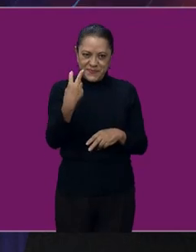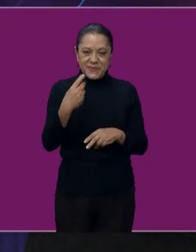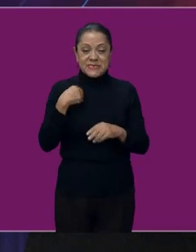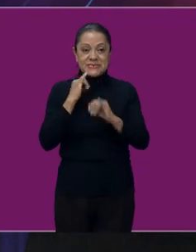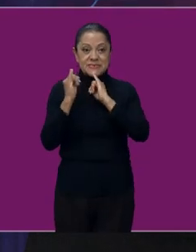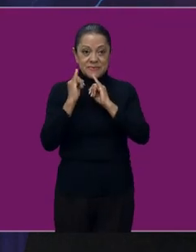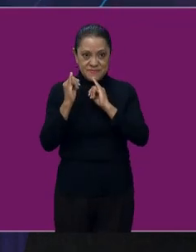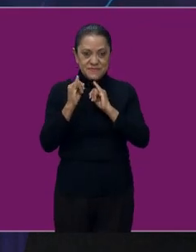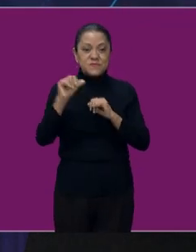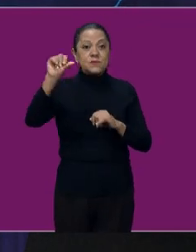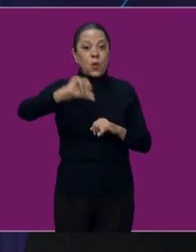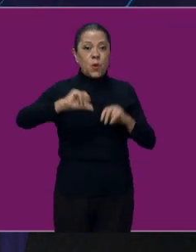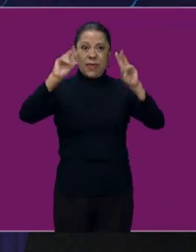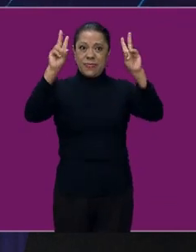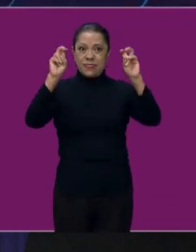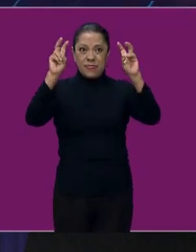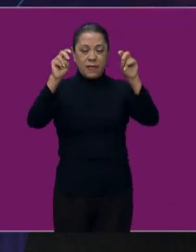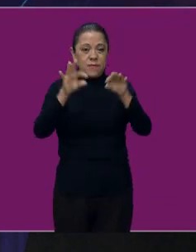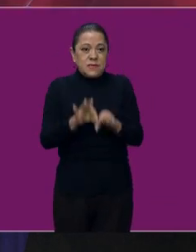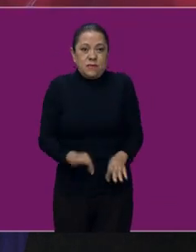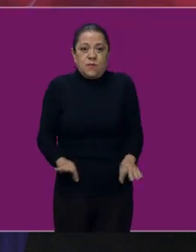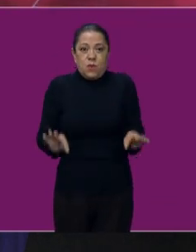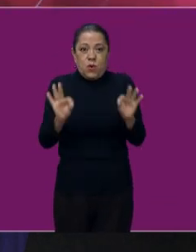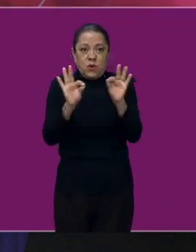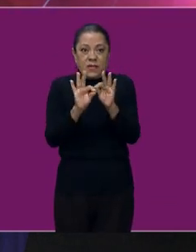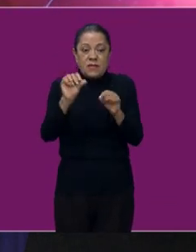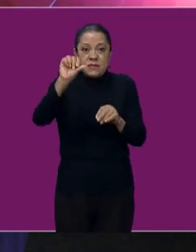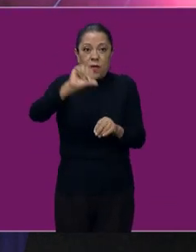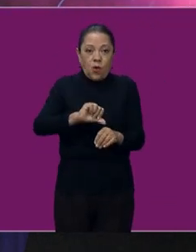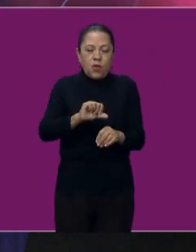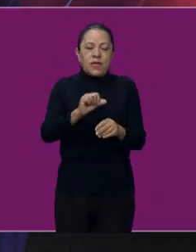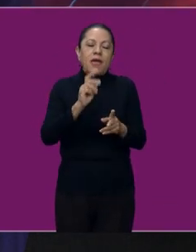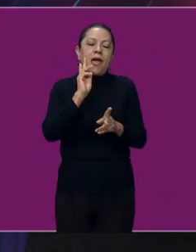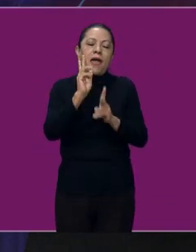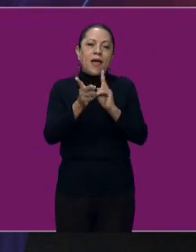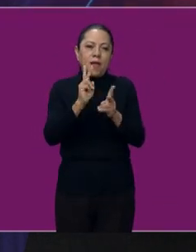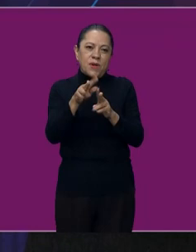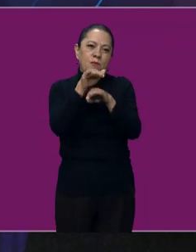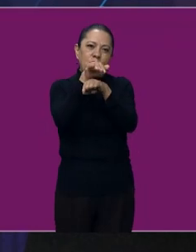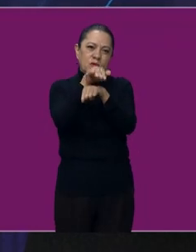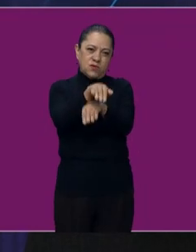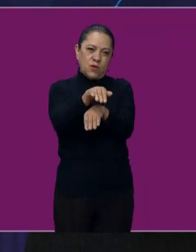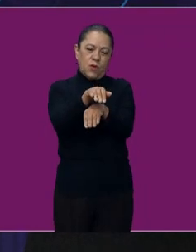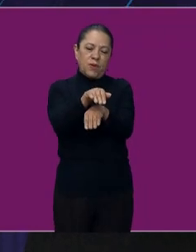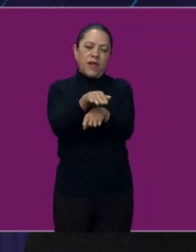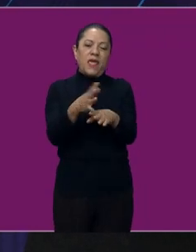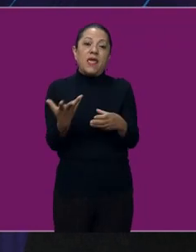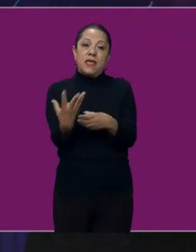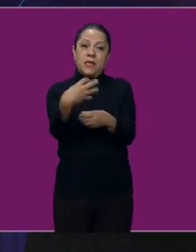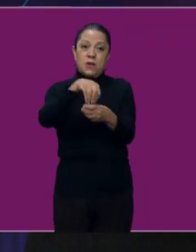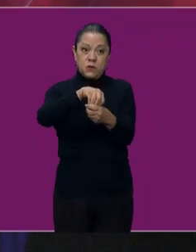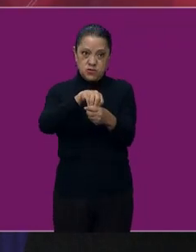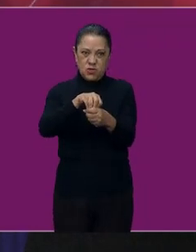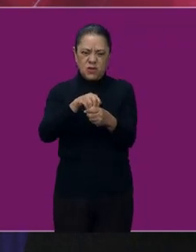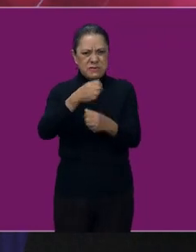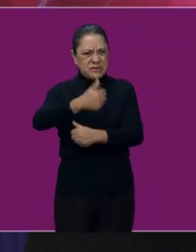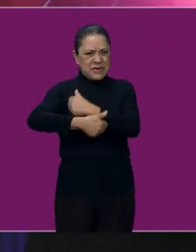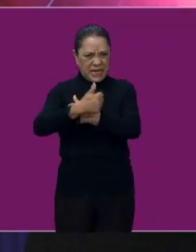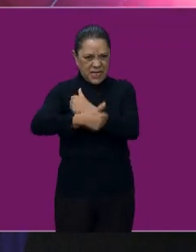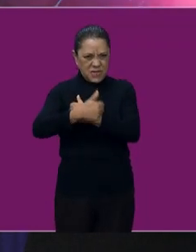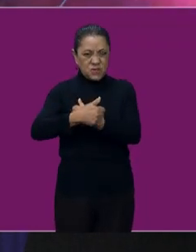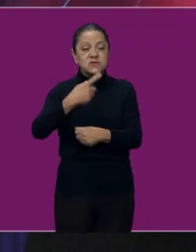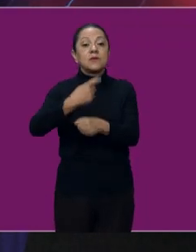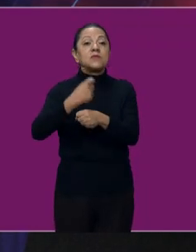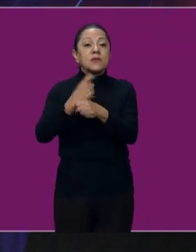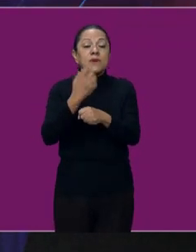verdad es que es un tema muy muy relevante más hoy que hablamos tanto acerca de la inclusión de los retos que tenemos en puerta y lo quisiera que lo primero que